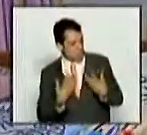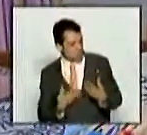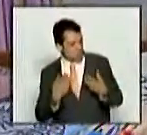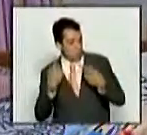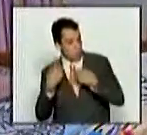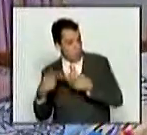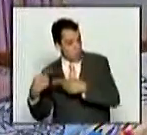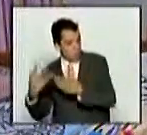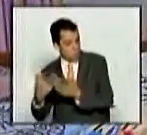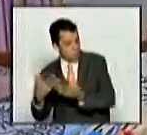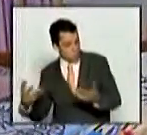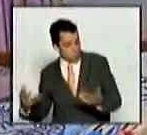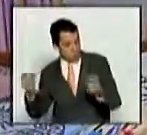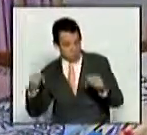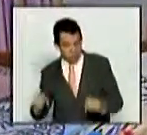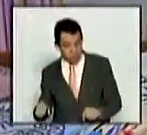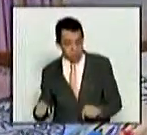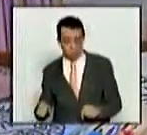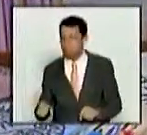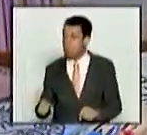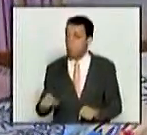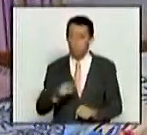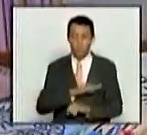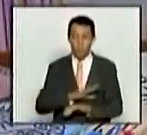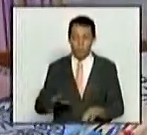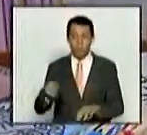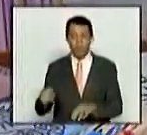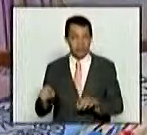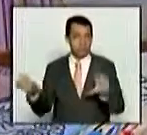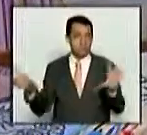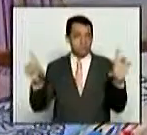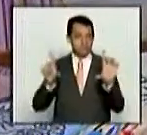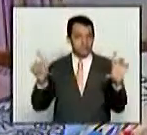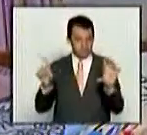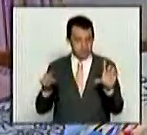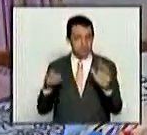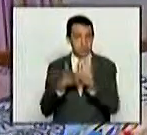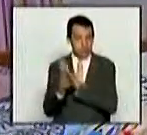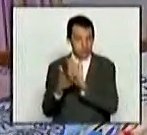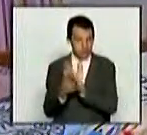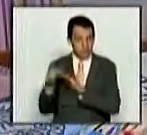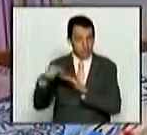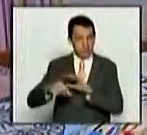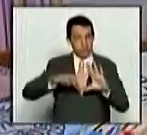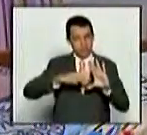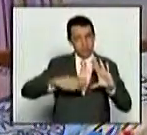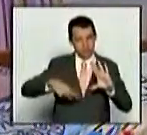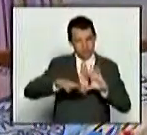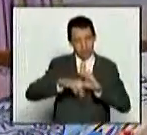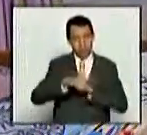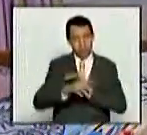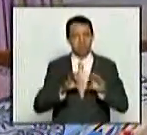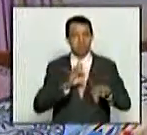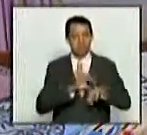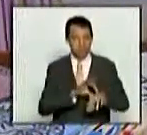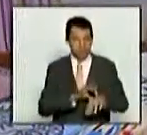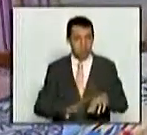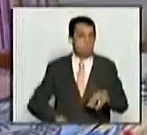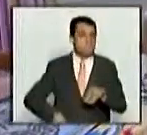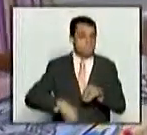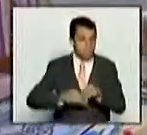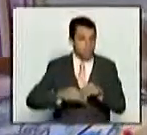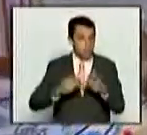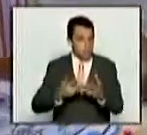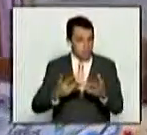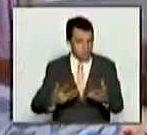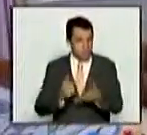opción. Aquí simplemente en este espacio, como han pasado especialistas de todas las áreas, también les contamos que hay otro